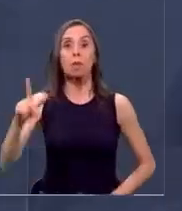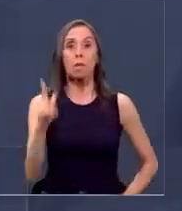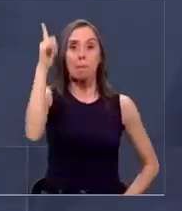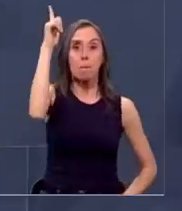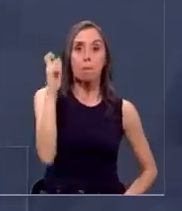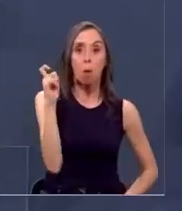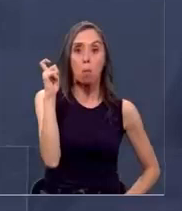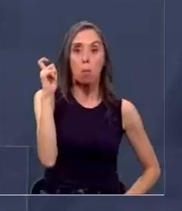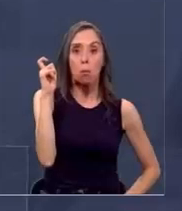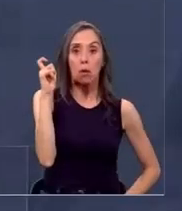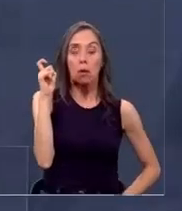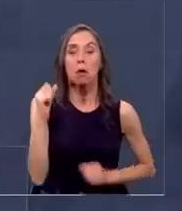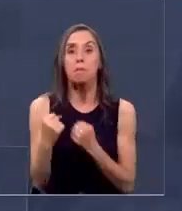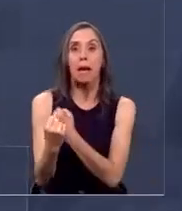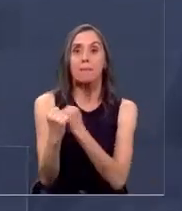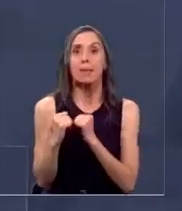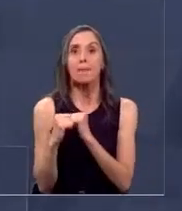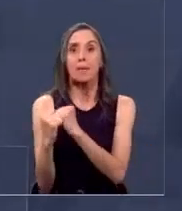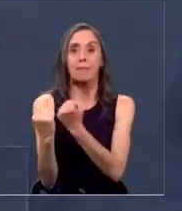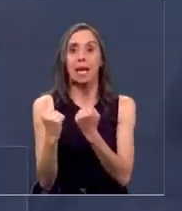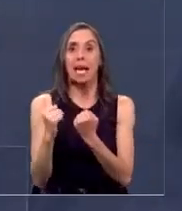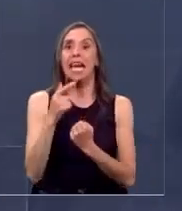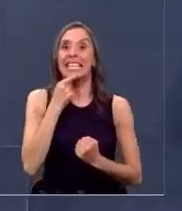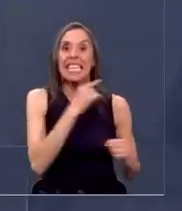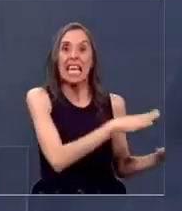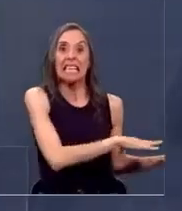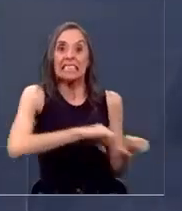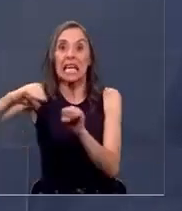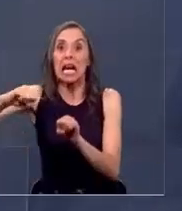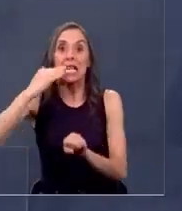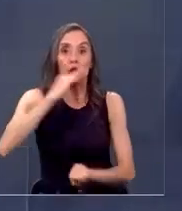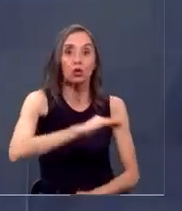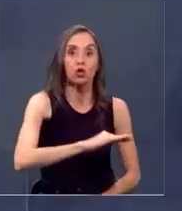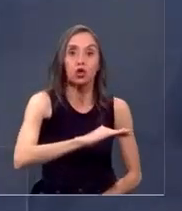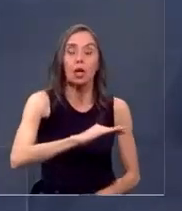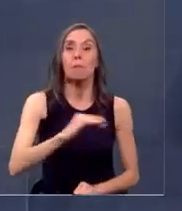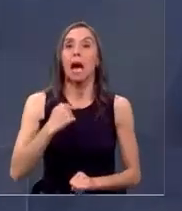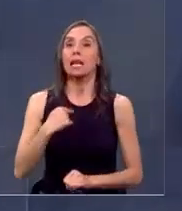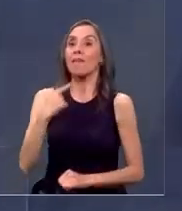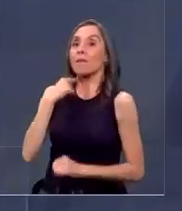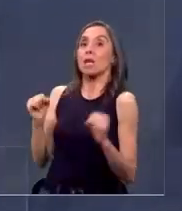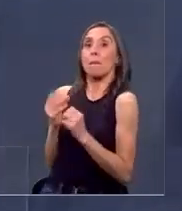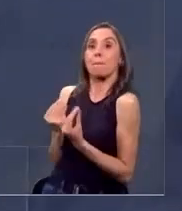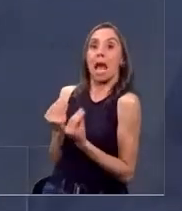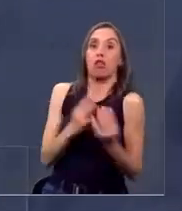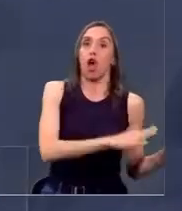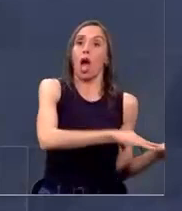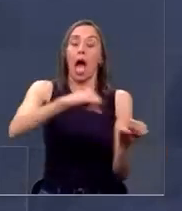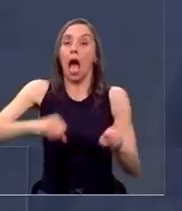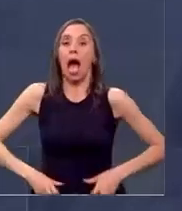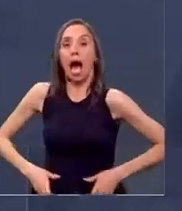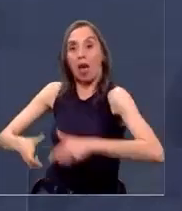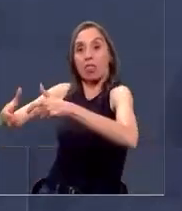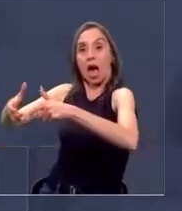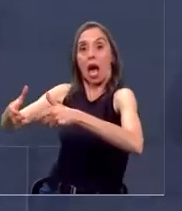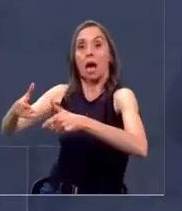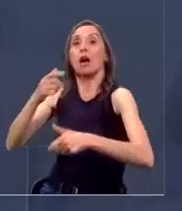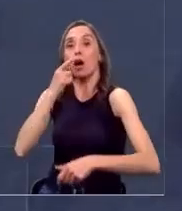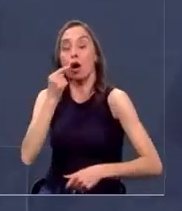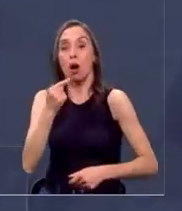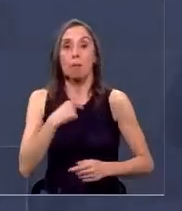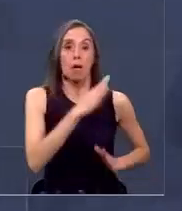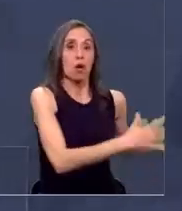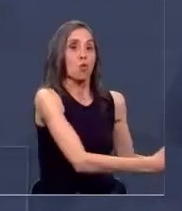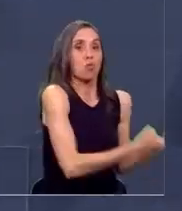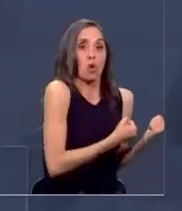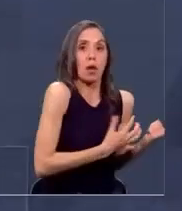aire, produciéndose un forcejeo y tratan de sustraer al niño con la finalidad de intimidar a la víctima, por lo cual la víctima procede a